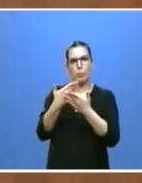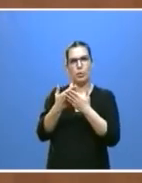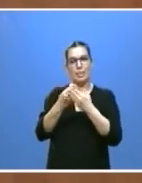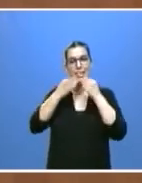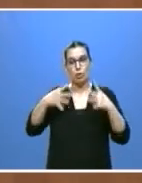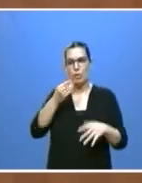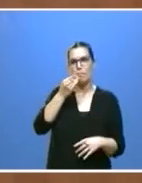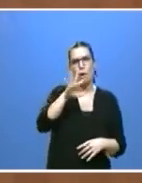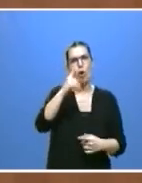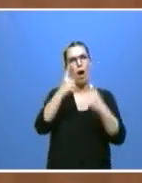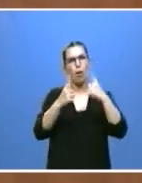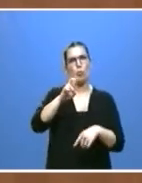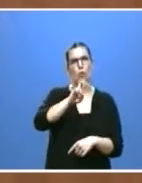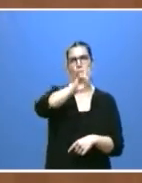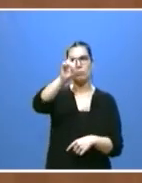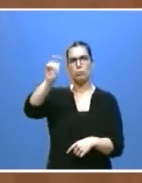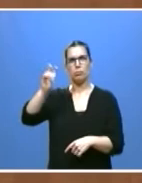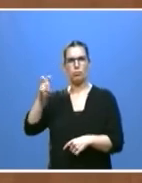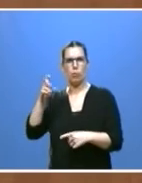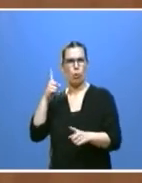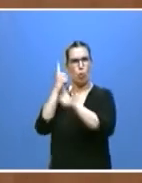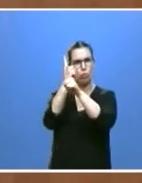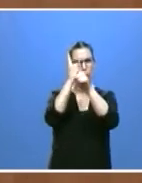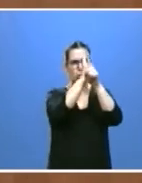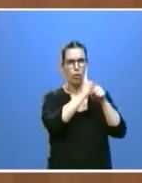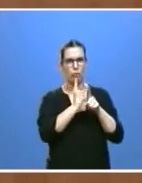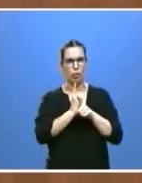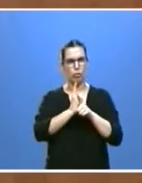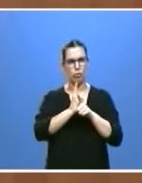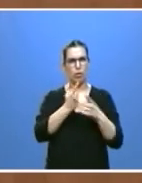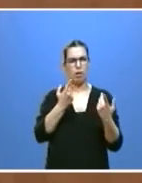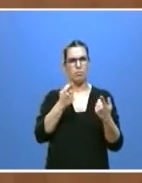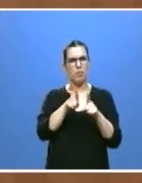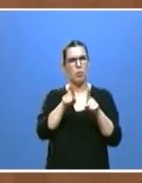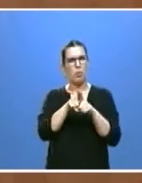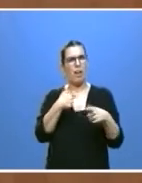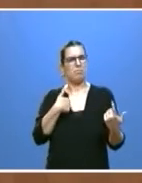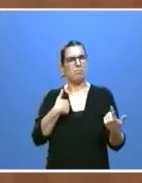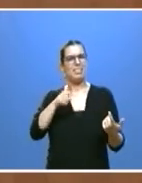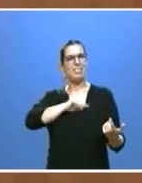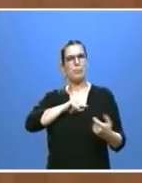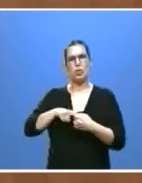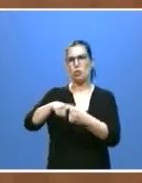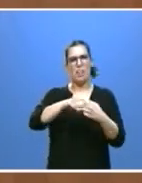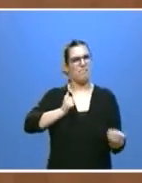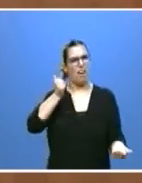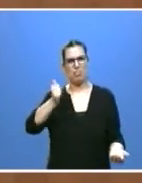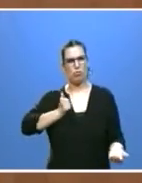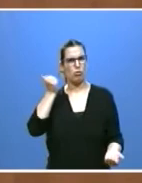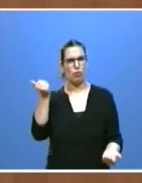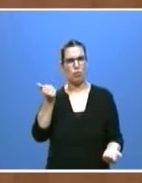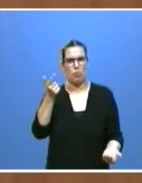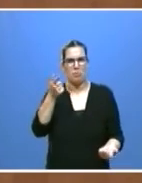son atacados en distintos lugares del mundo por un falso sentimiento de solidaridad y una inexcusable